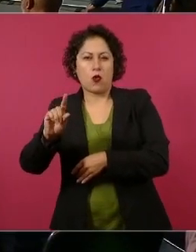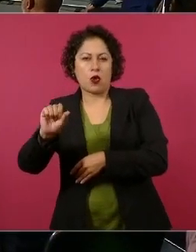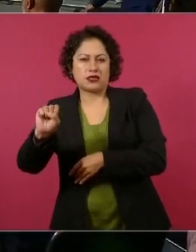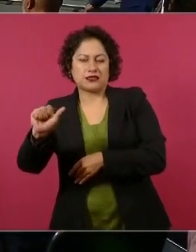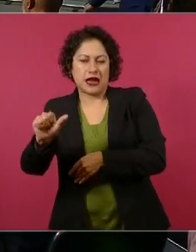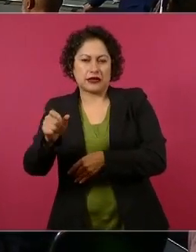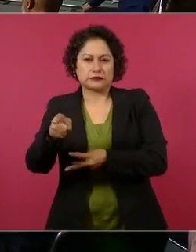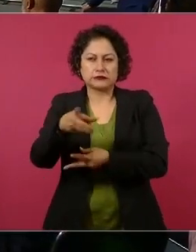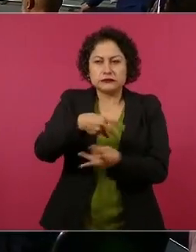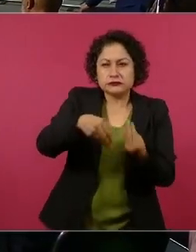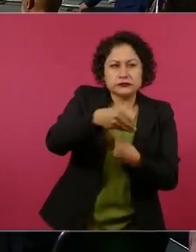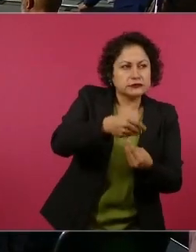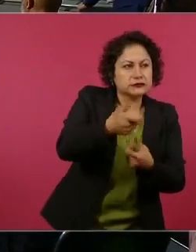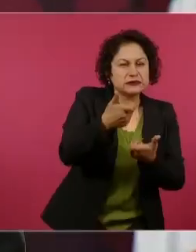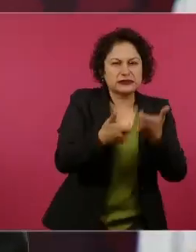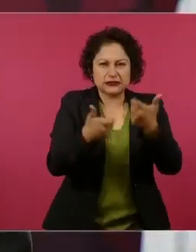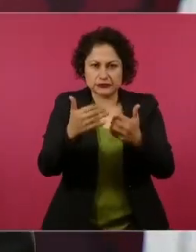habían